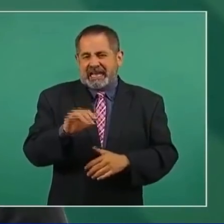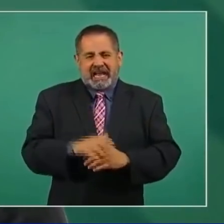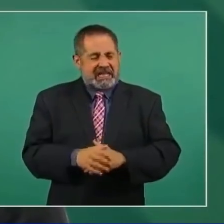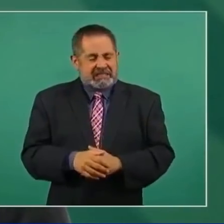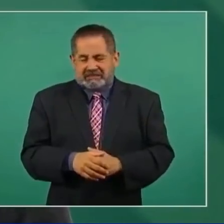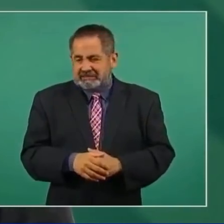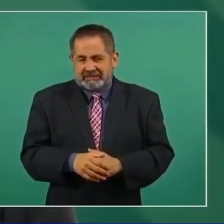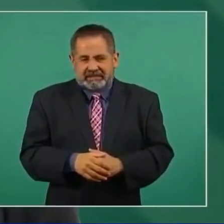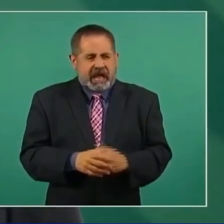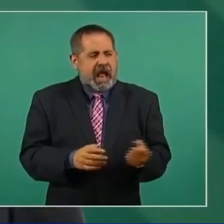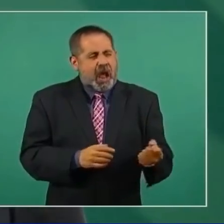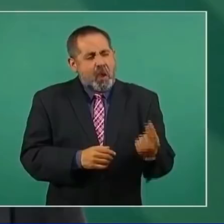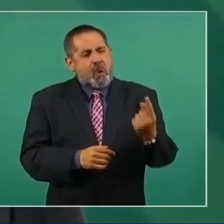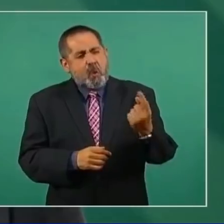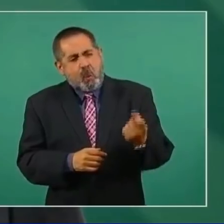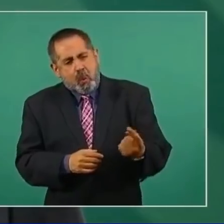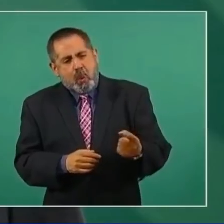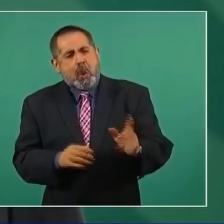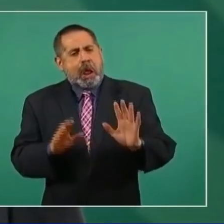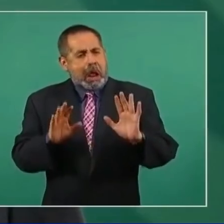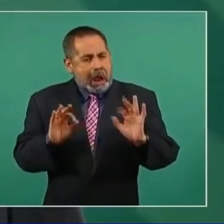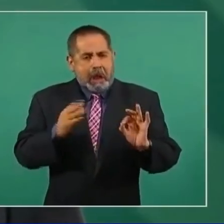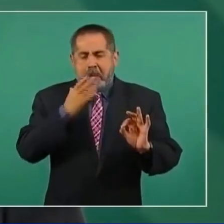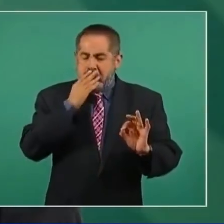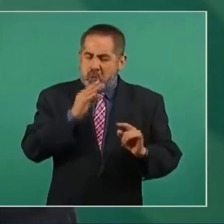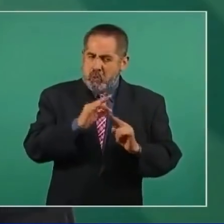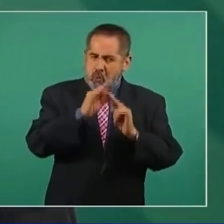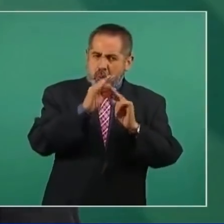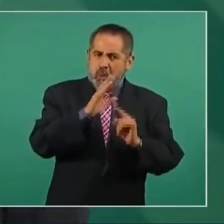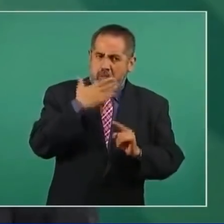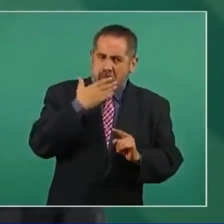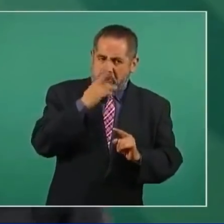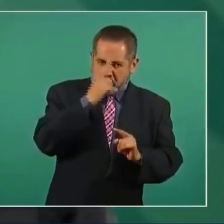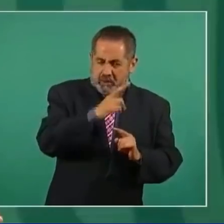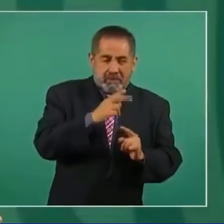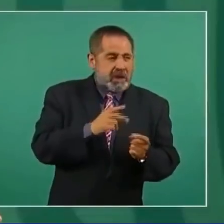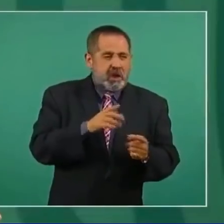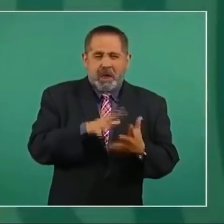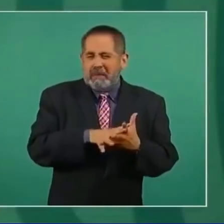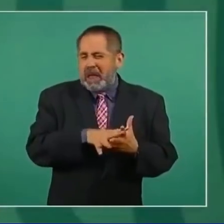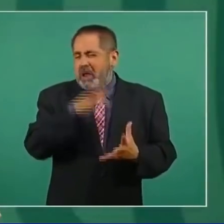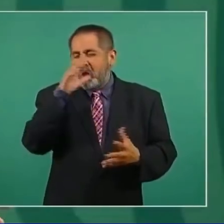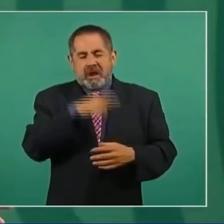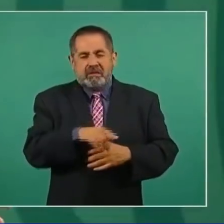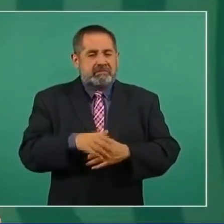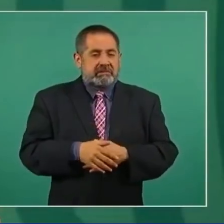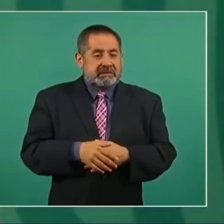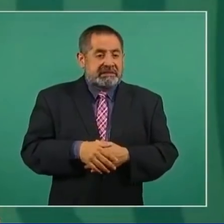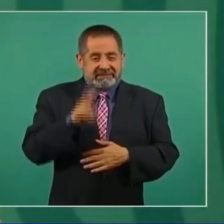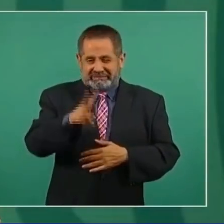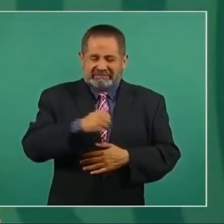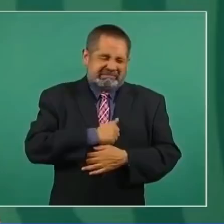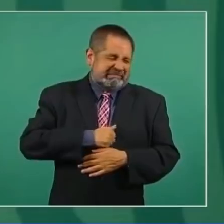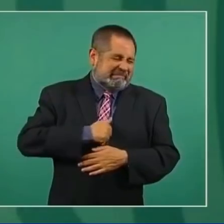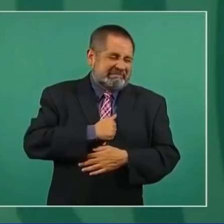con honrosas excepciones, y lamentable el servilismo,